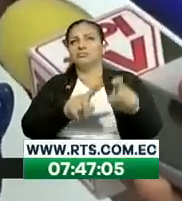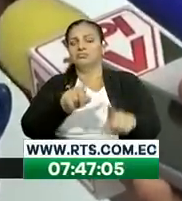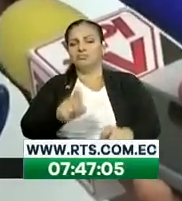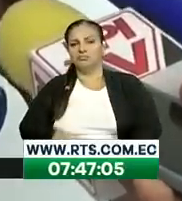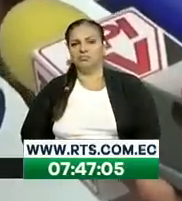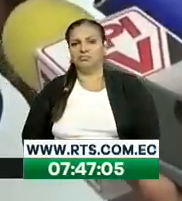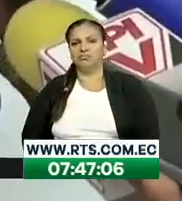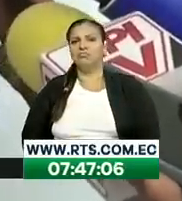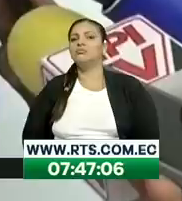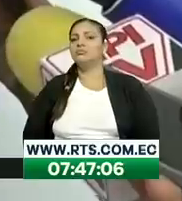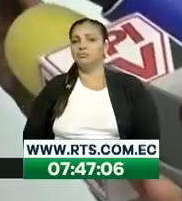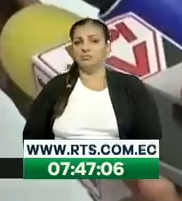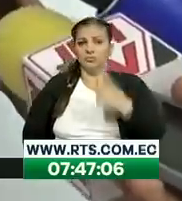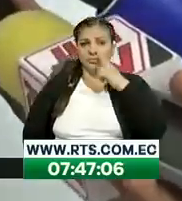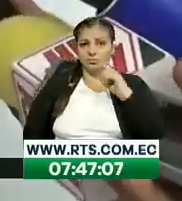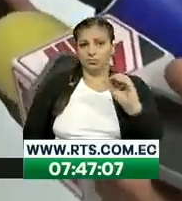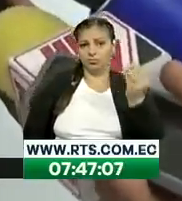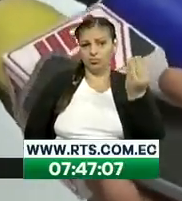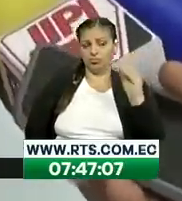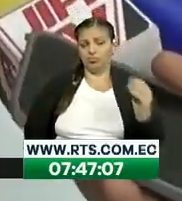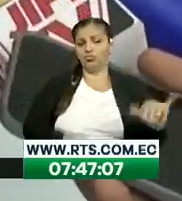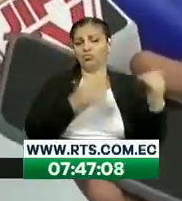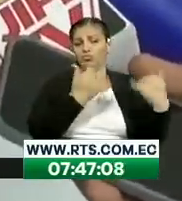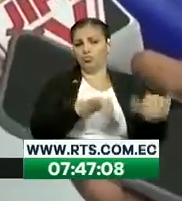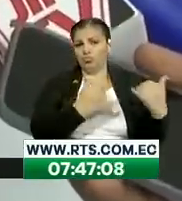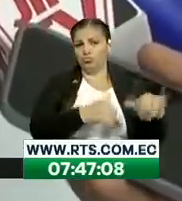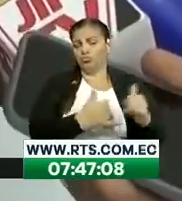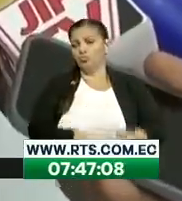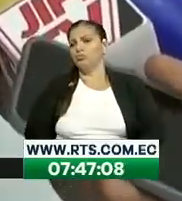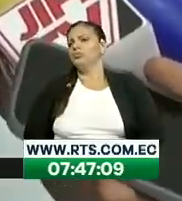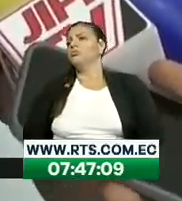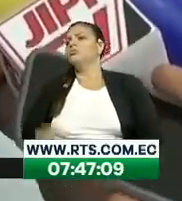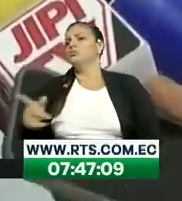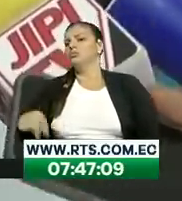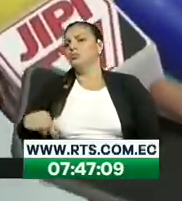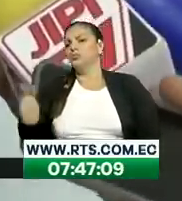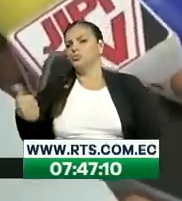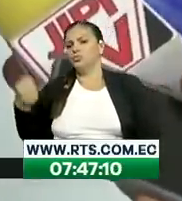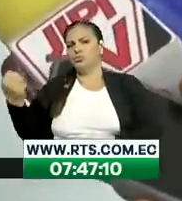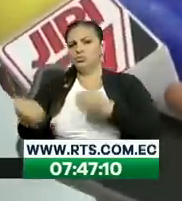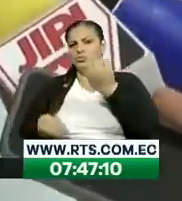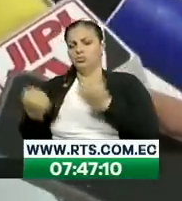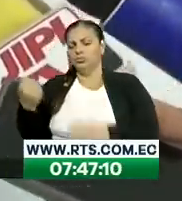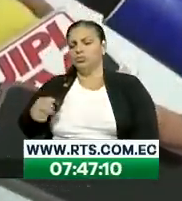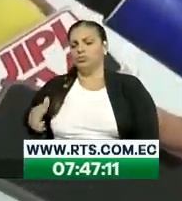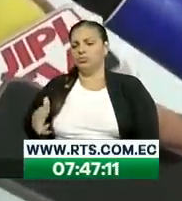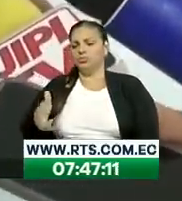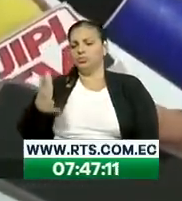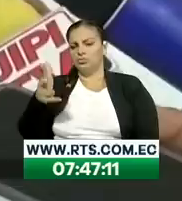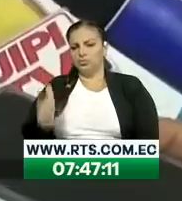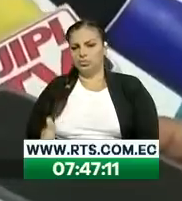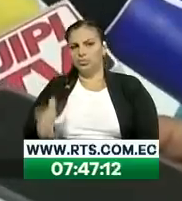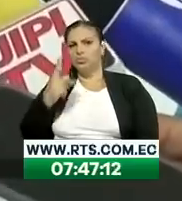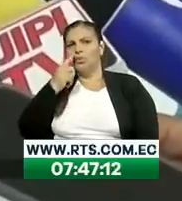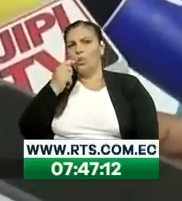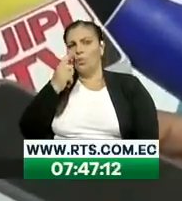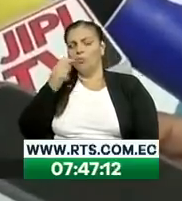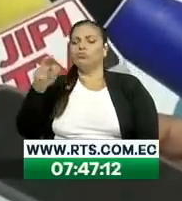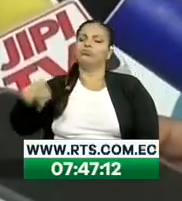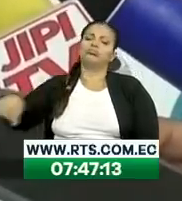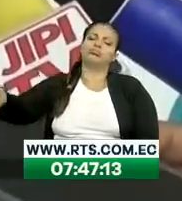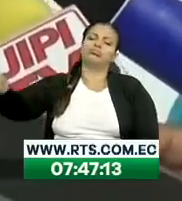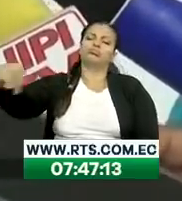varios impactos de bala en contra de su humanidad en la región de la cabeza, lo que evidentemente le provocó la